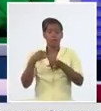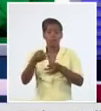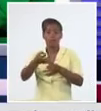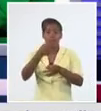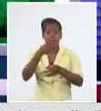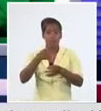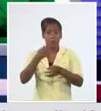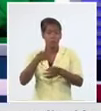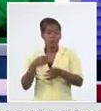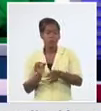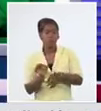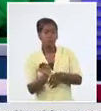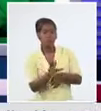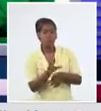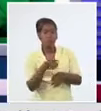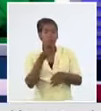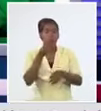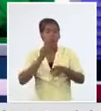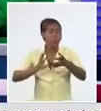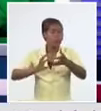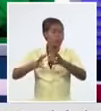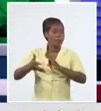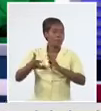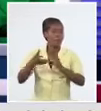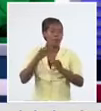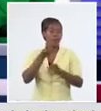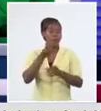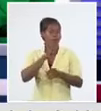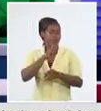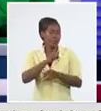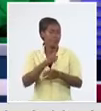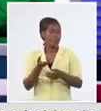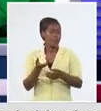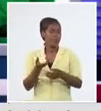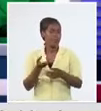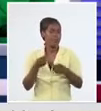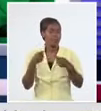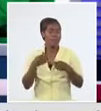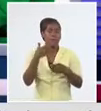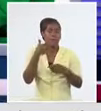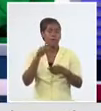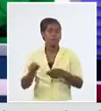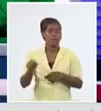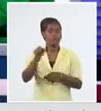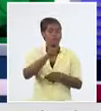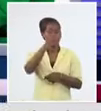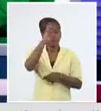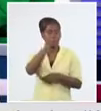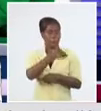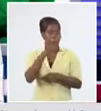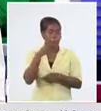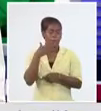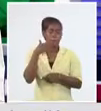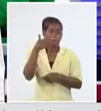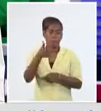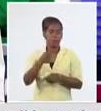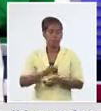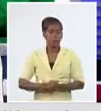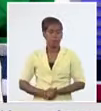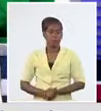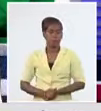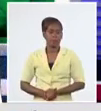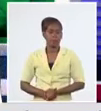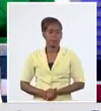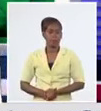tiene dificultades, pero que hay que irlas mejorando día a día. Pero la indicación es la